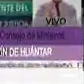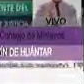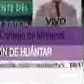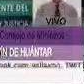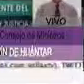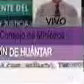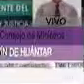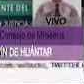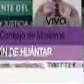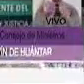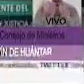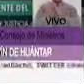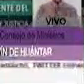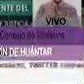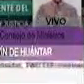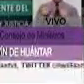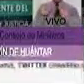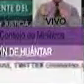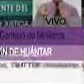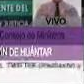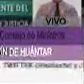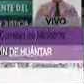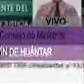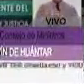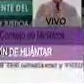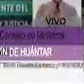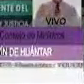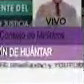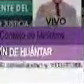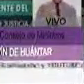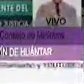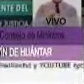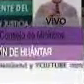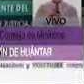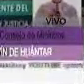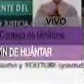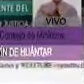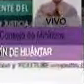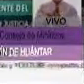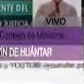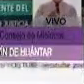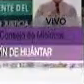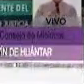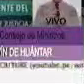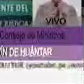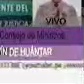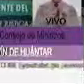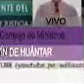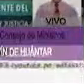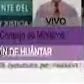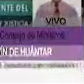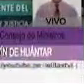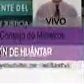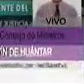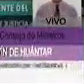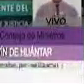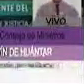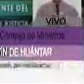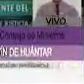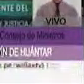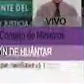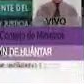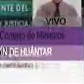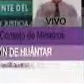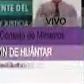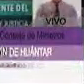y que a pesar de eso, la Comisión Interamericana, de manera indebida, como lo dijimos en su momento, interpuso el